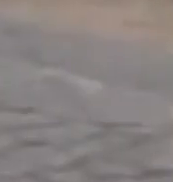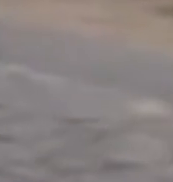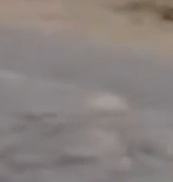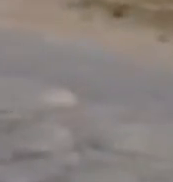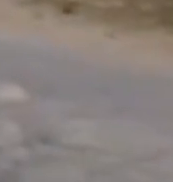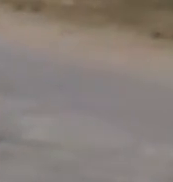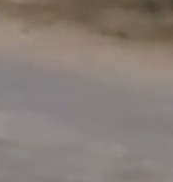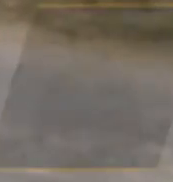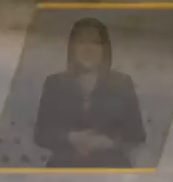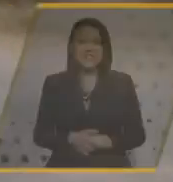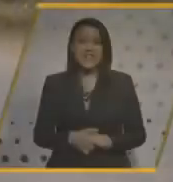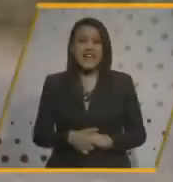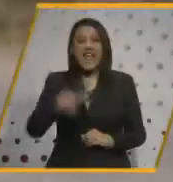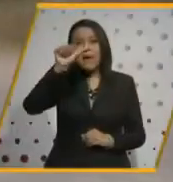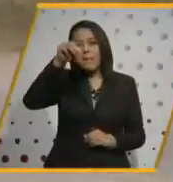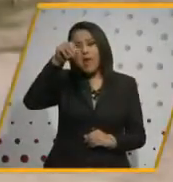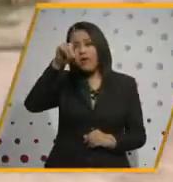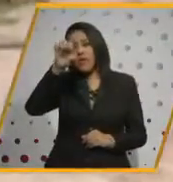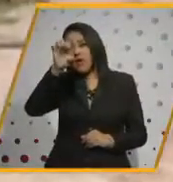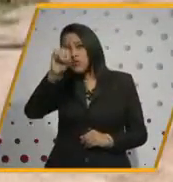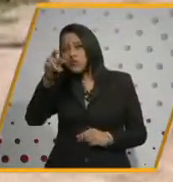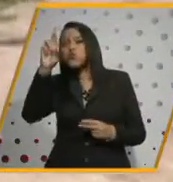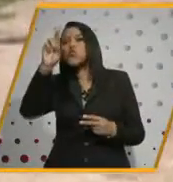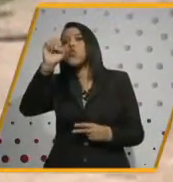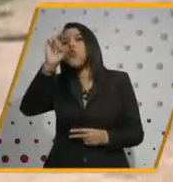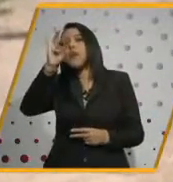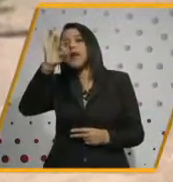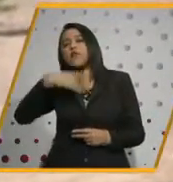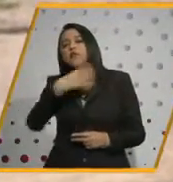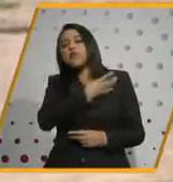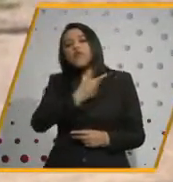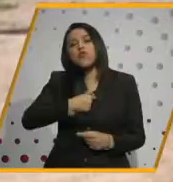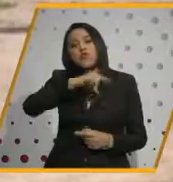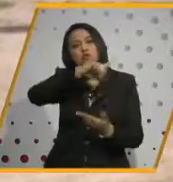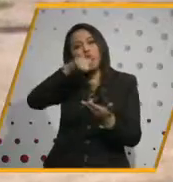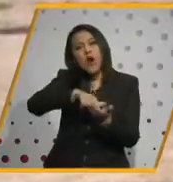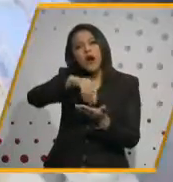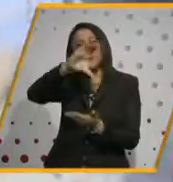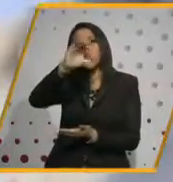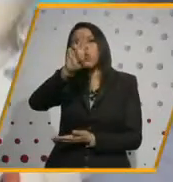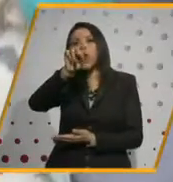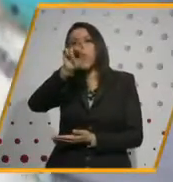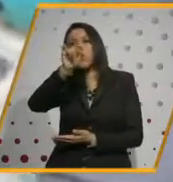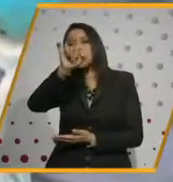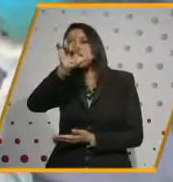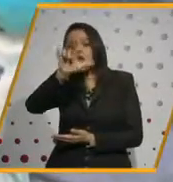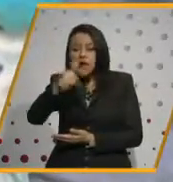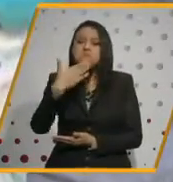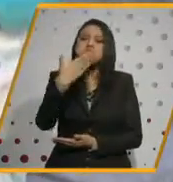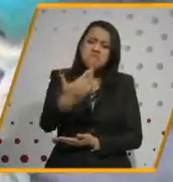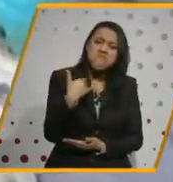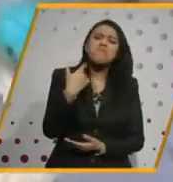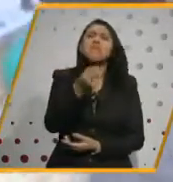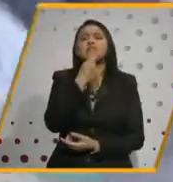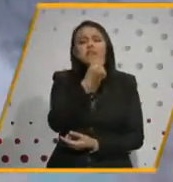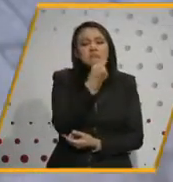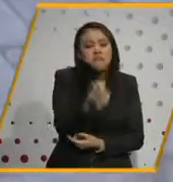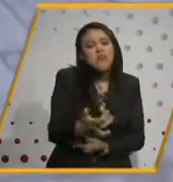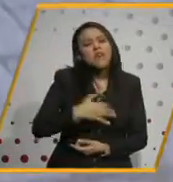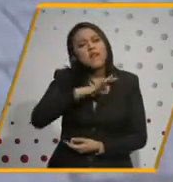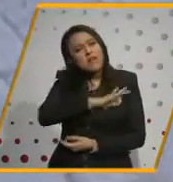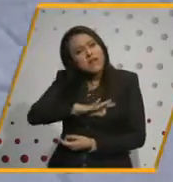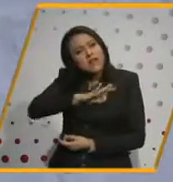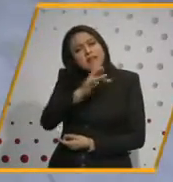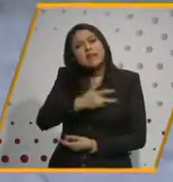Amadeo y Roberto son hijos de ladrilleros en su natal San Juan Tlautla. En su humilde hogar viven una infancia feliz. Sus juguetes ya